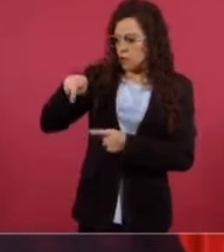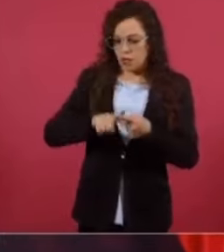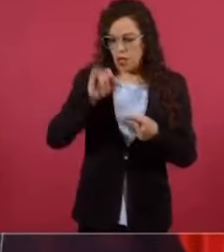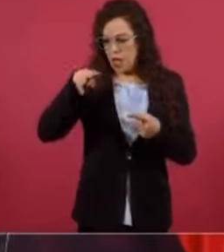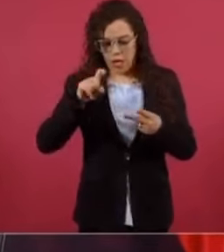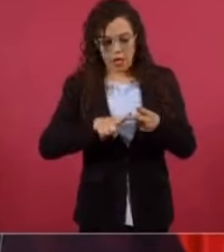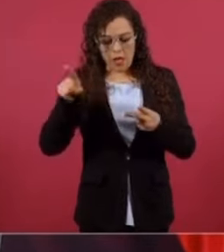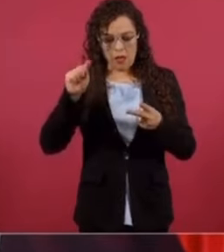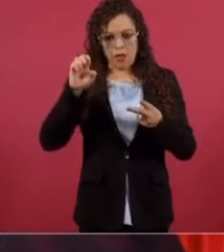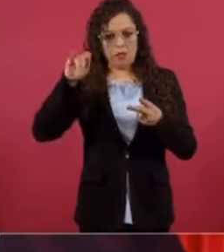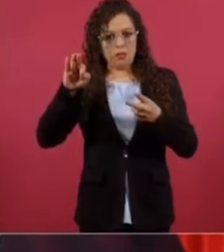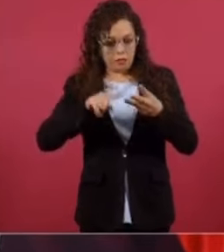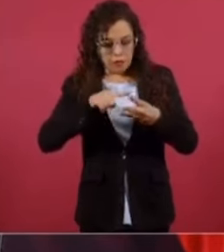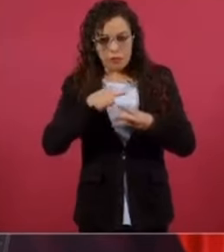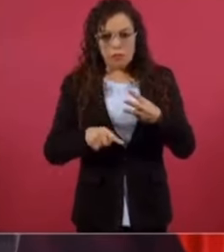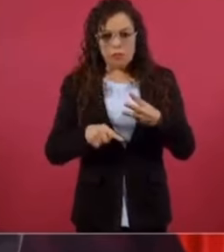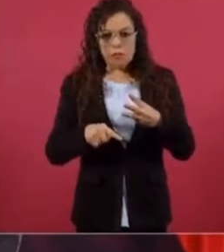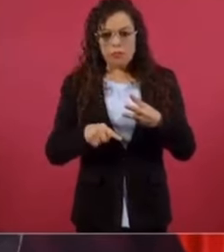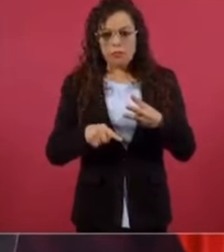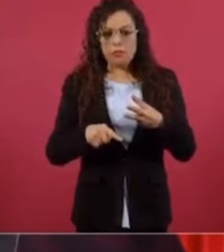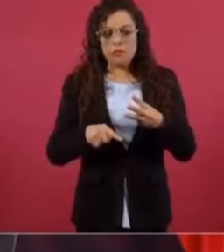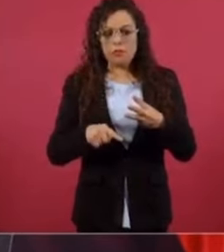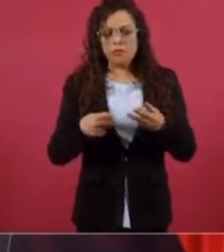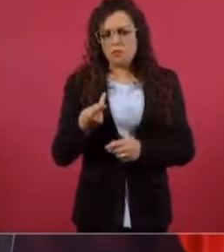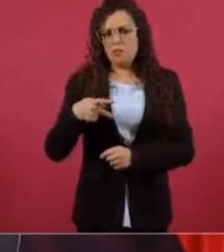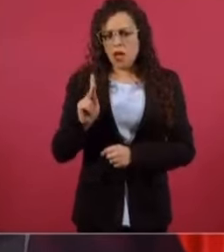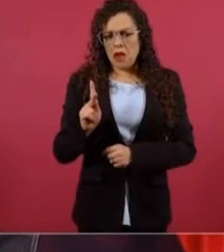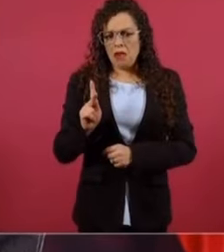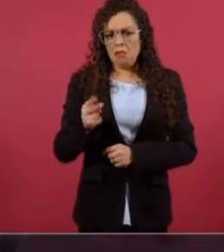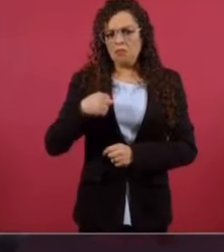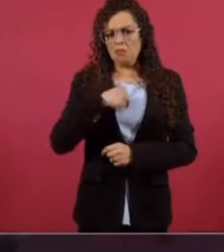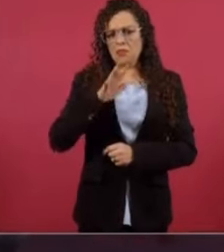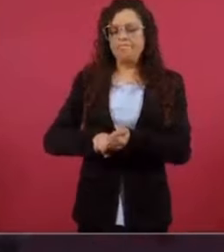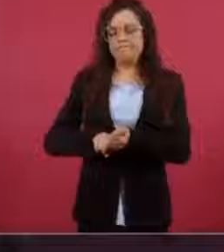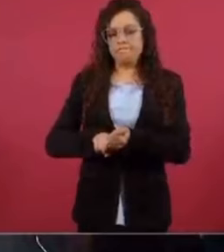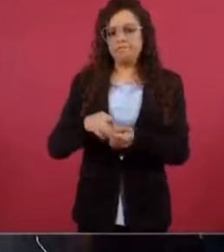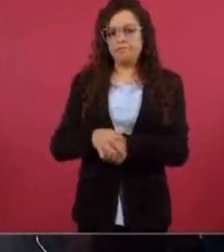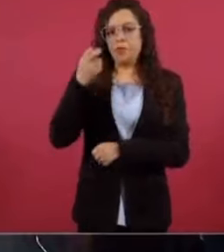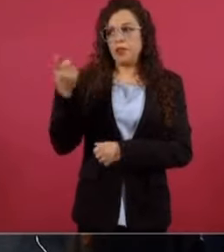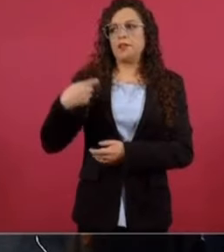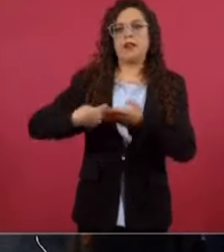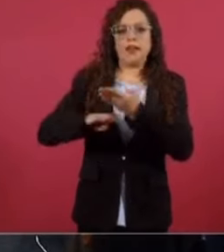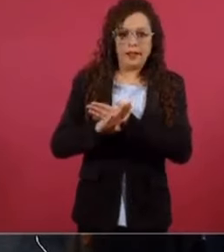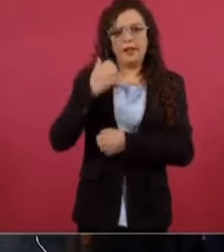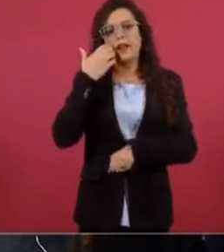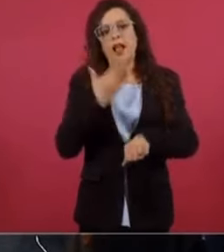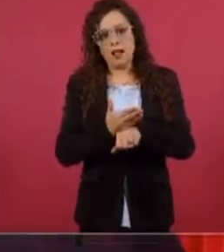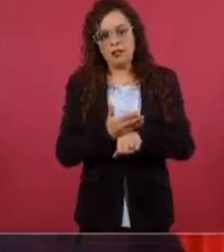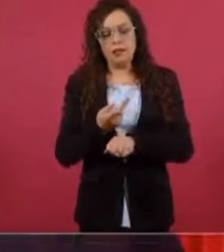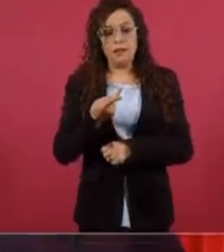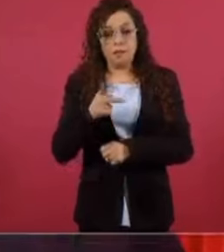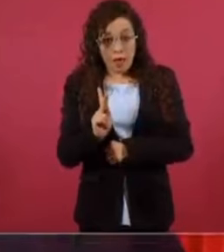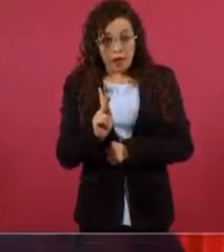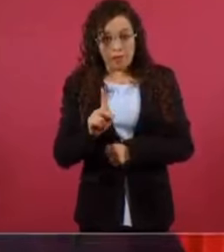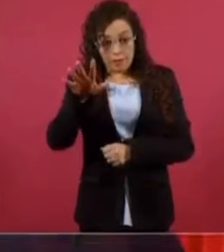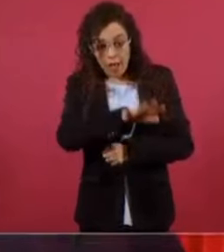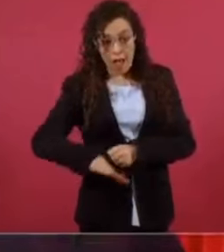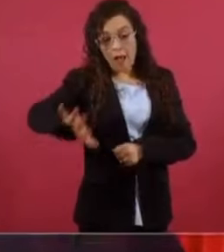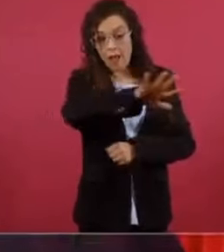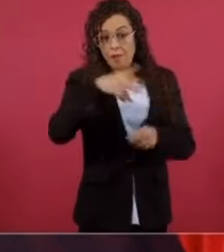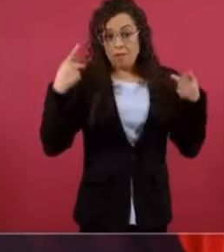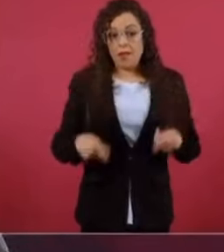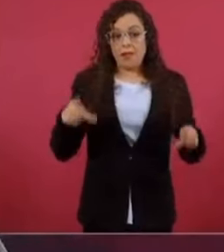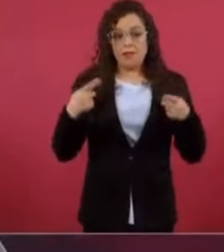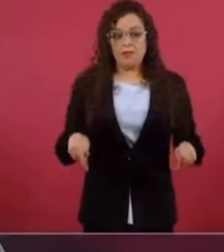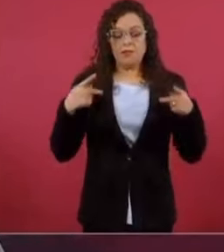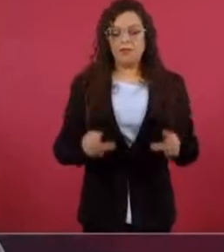al Tribunal. Y sabemos muy bien cómo los cooptan. Nada más que ya el pueblo de México despertó. Su pueblo